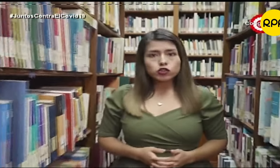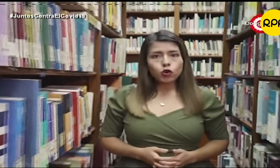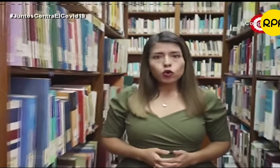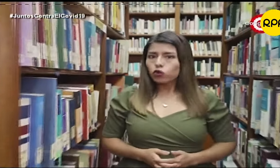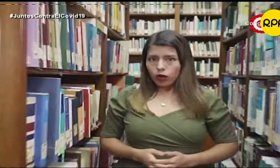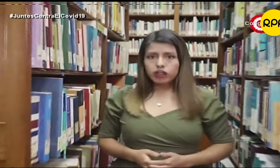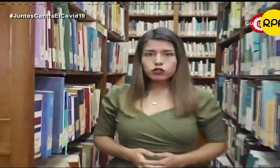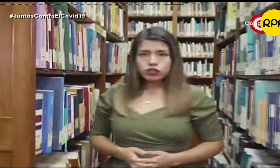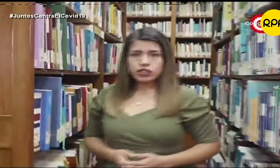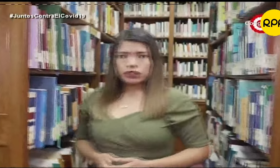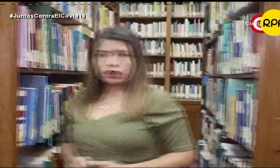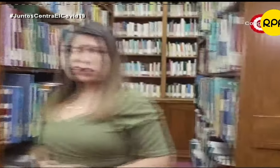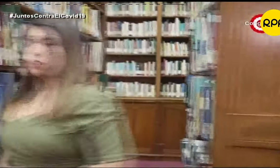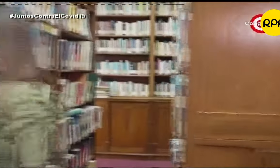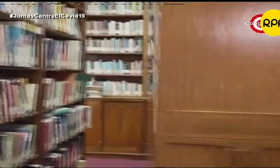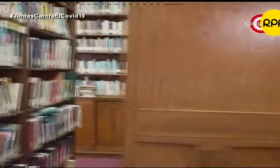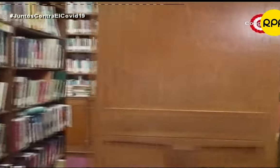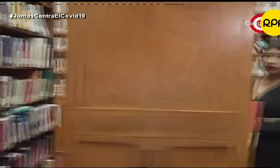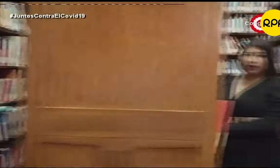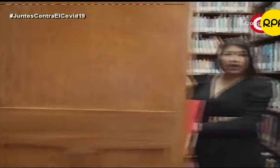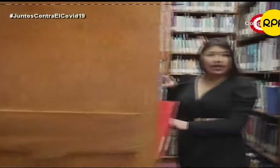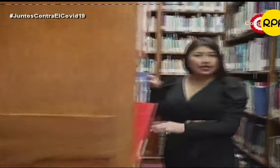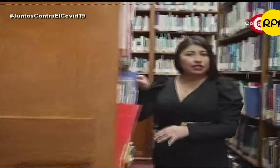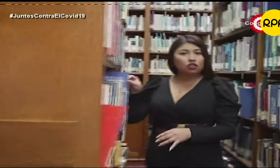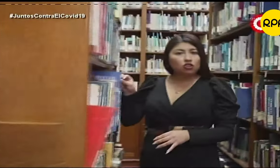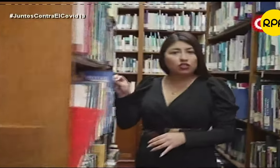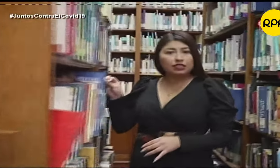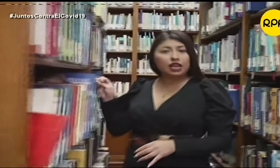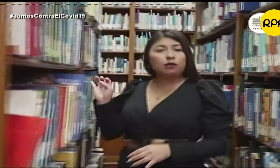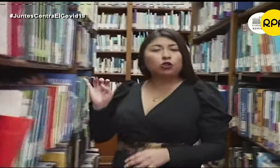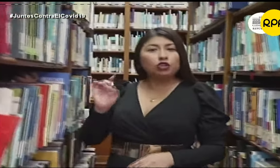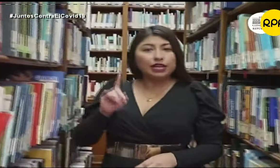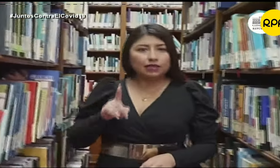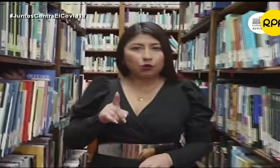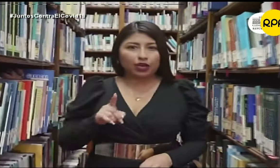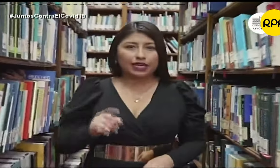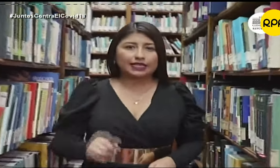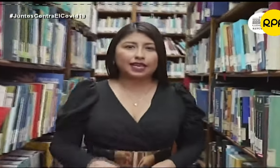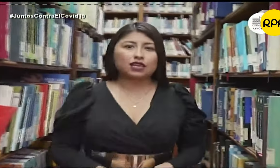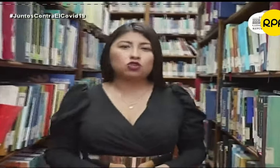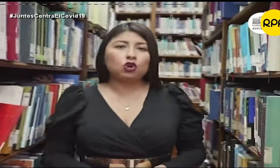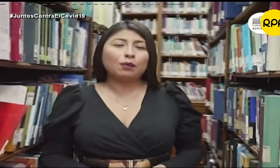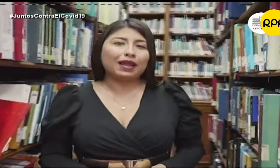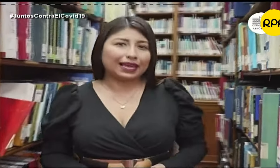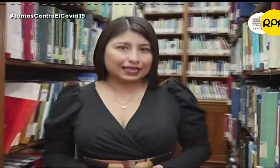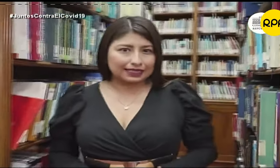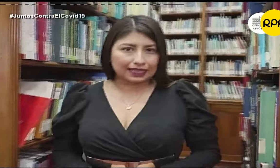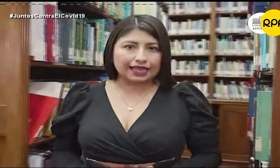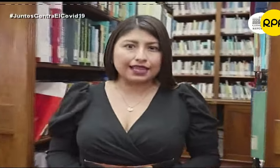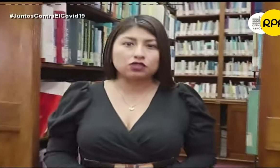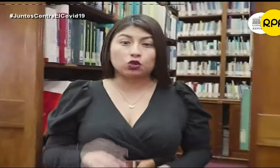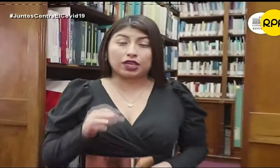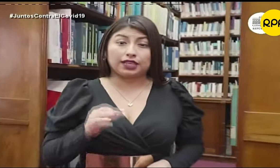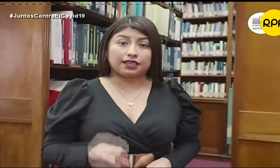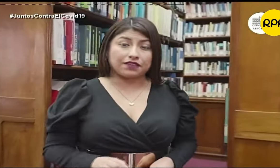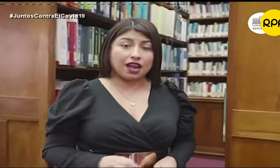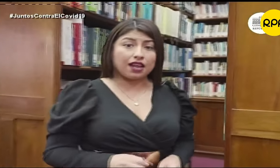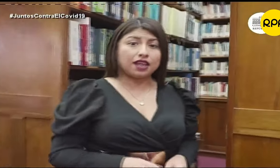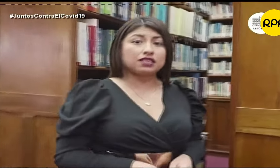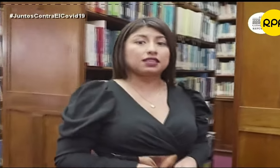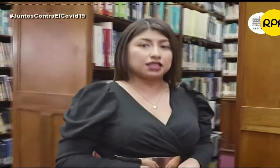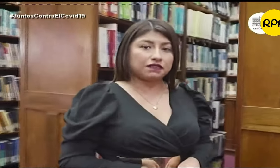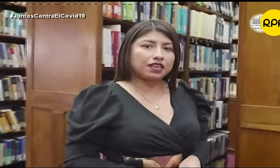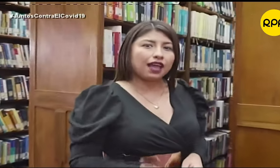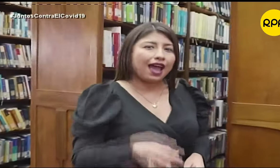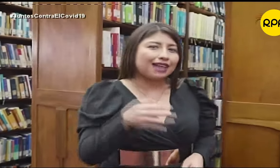embargo, esto no era suficiente. En ese entonces, el voto de las mujeres era solo para aquellas casadas o quienes sabían